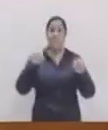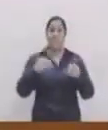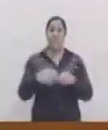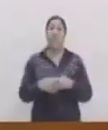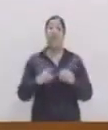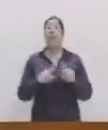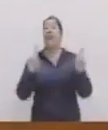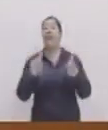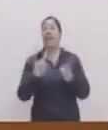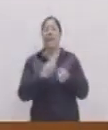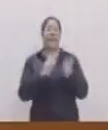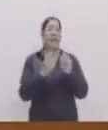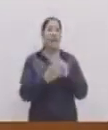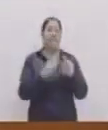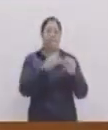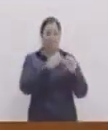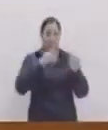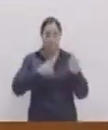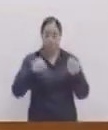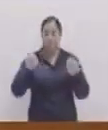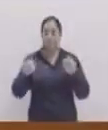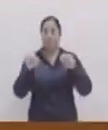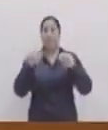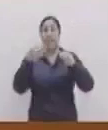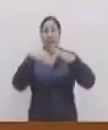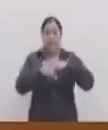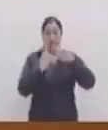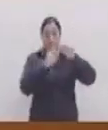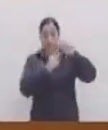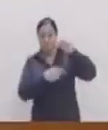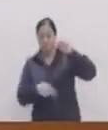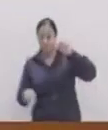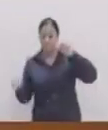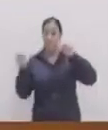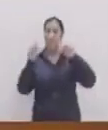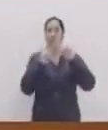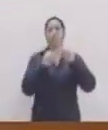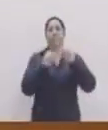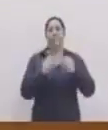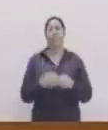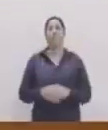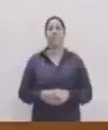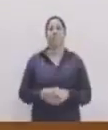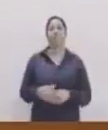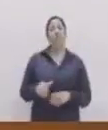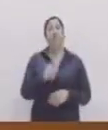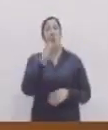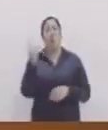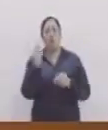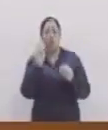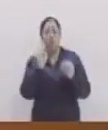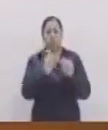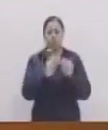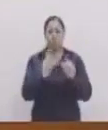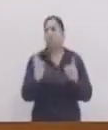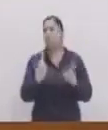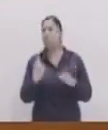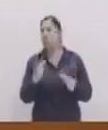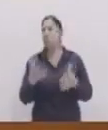estará en un punto dentro de la circunferencia y el tercer